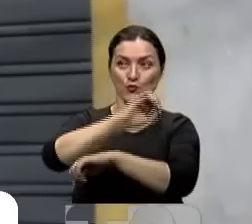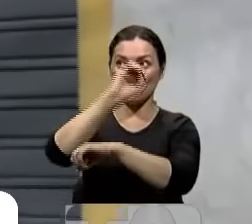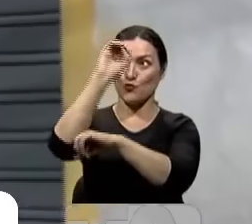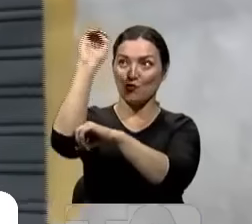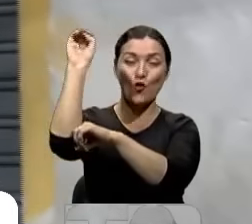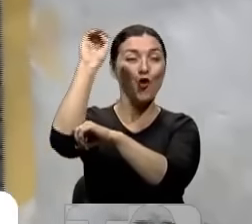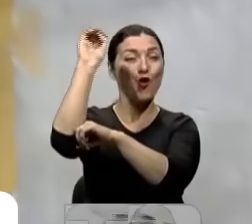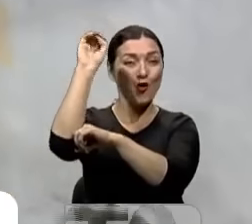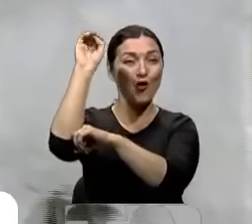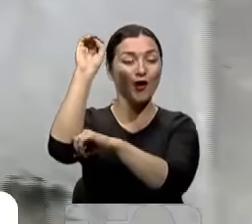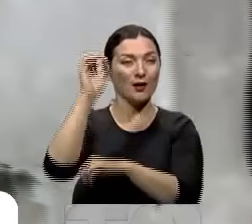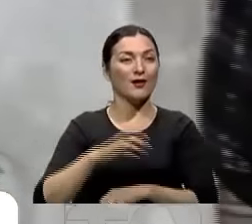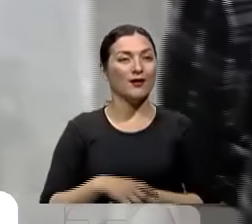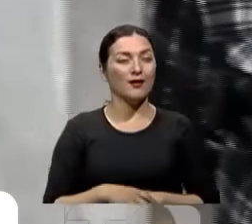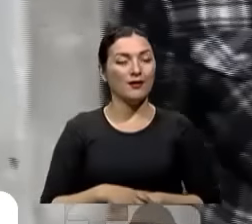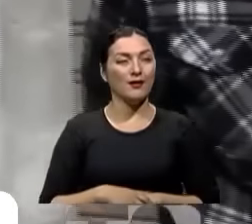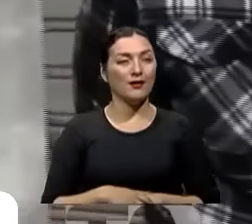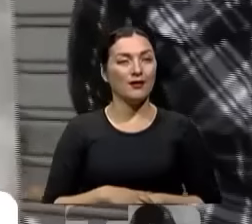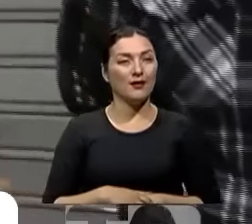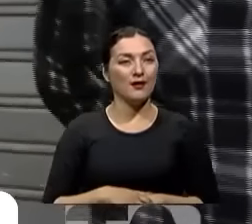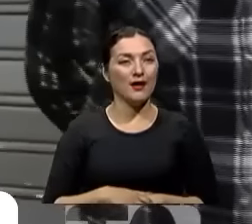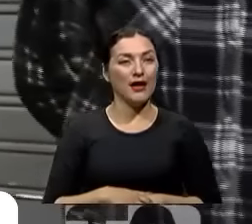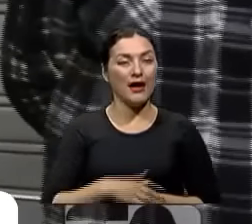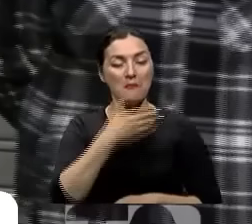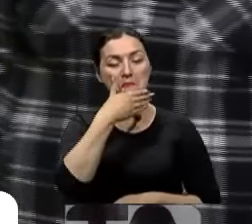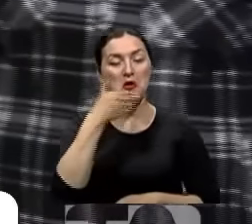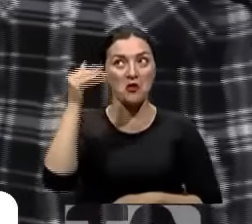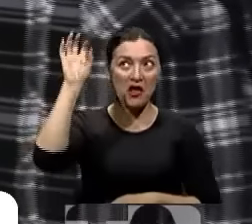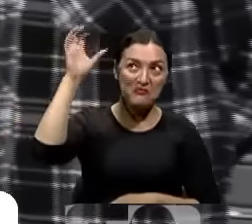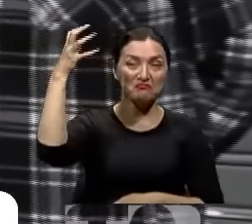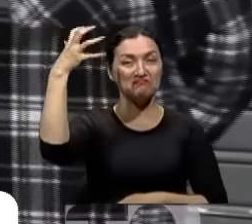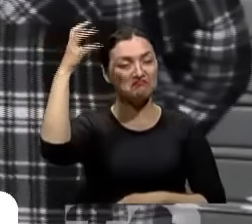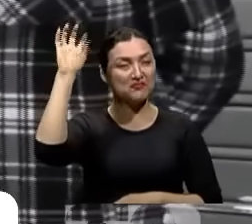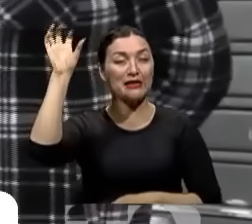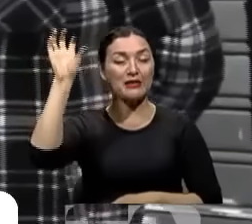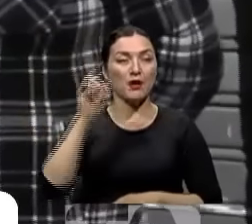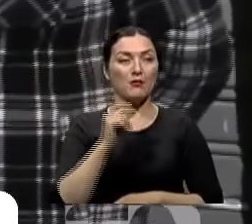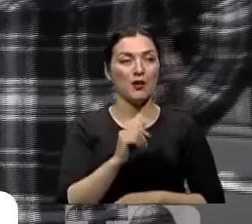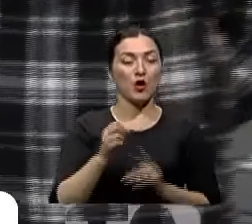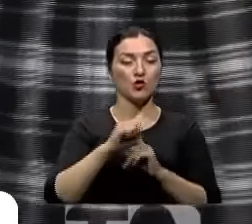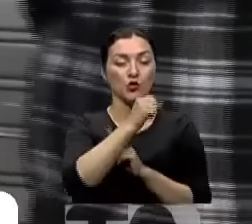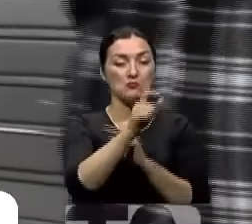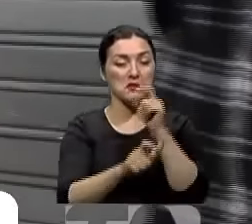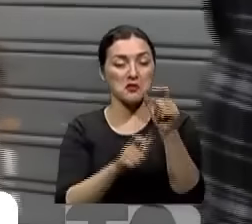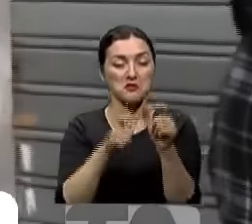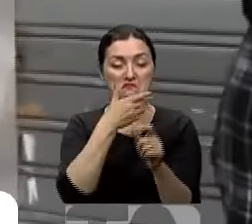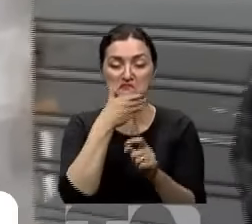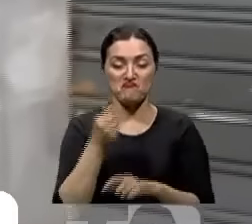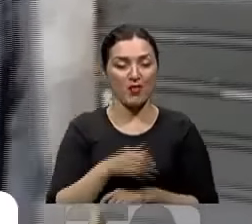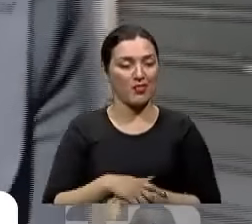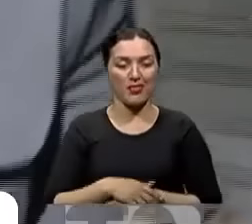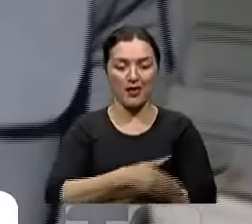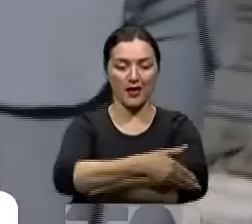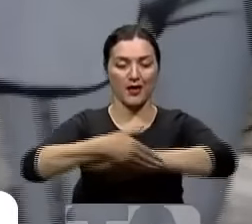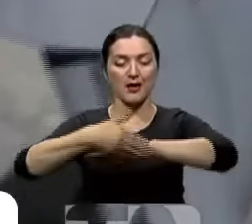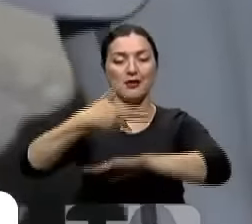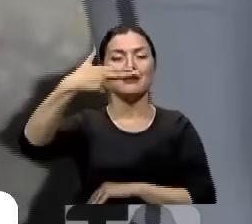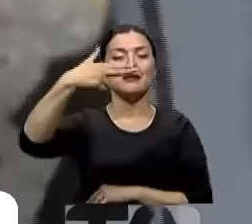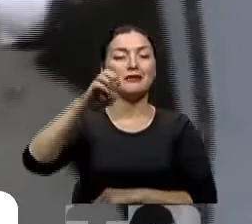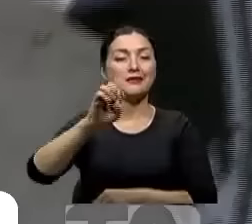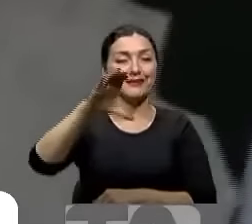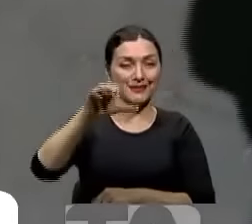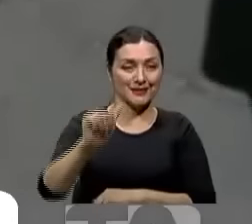está mejorando, pero lo que no se está mejorando es la situación de los vecinos justamente de este sector, de la calle Checa y Manuel Larrea. Pues